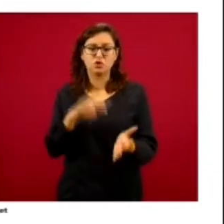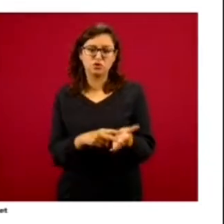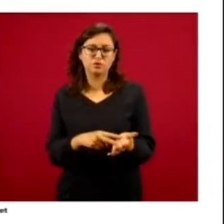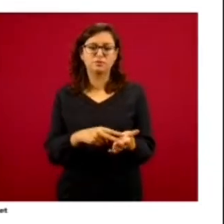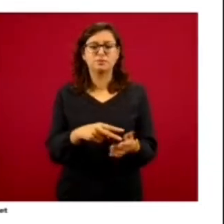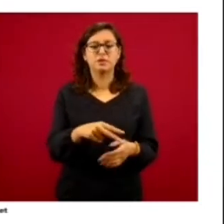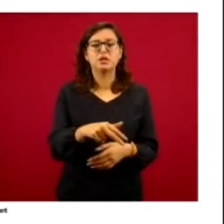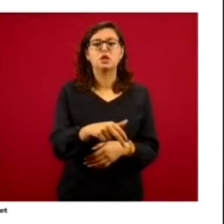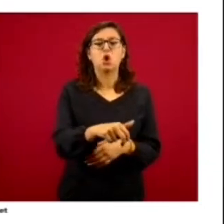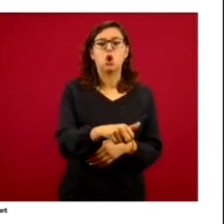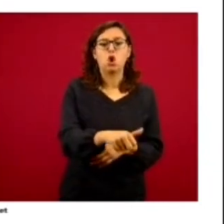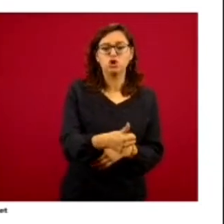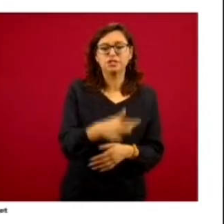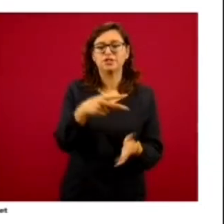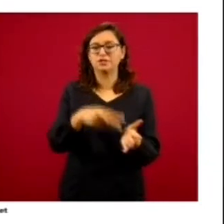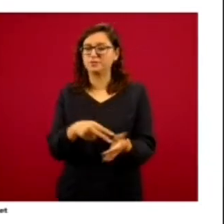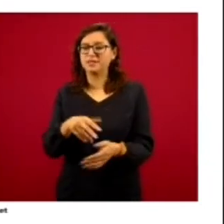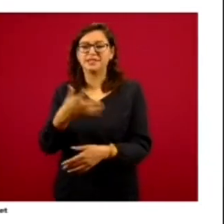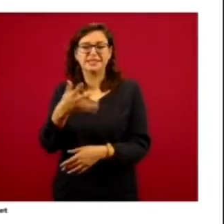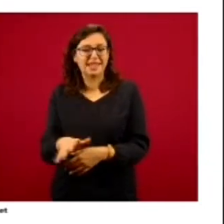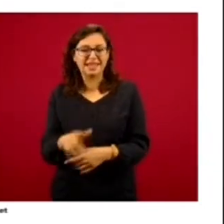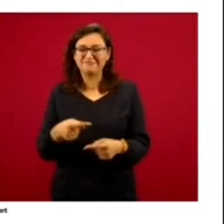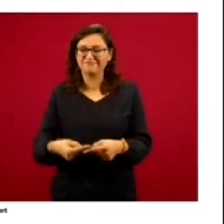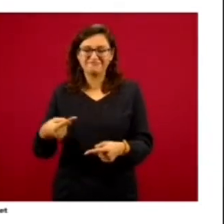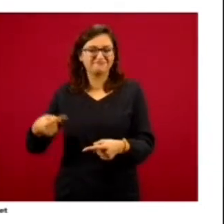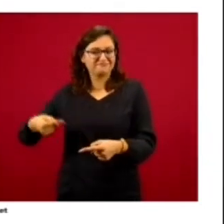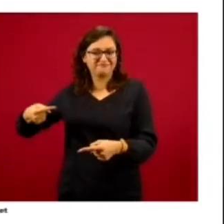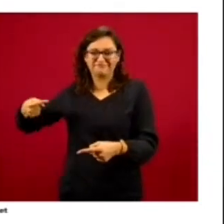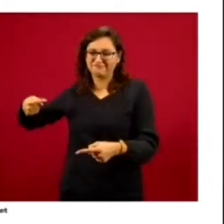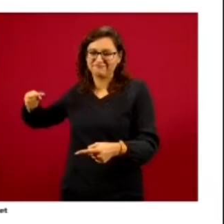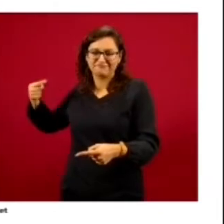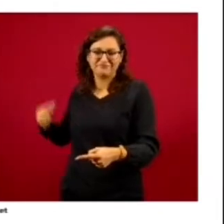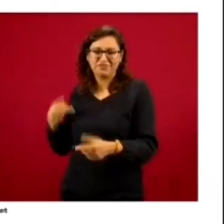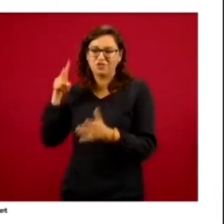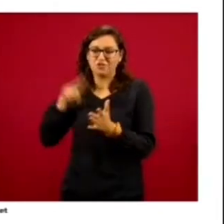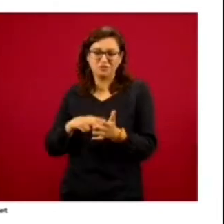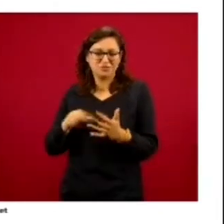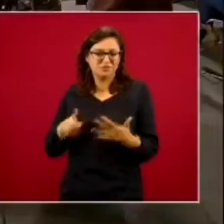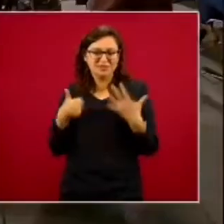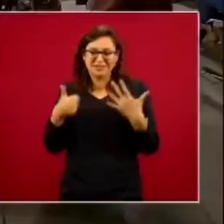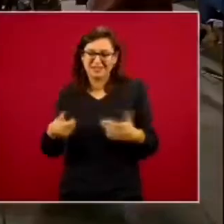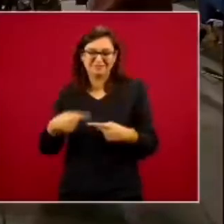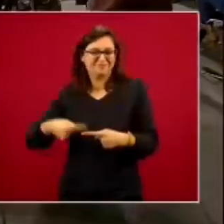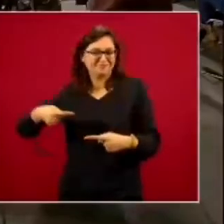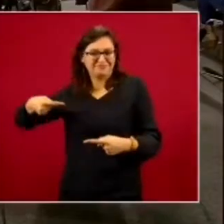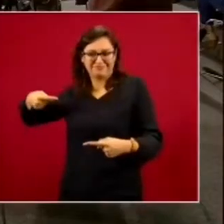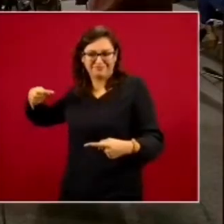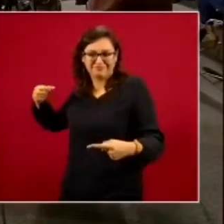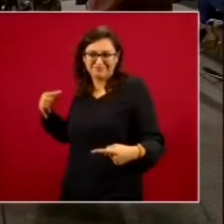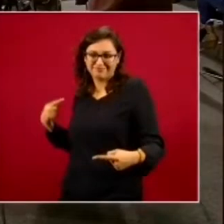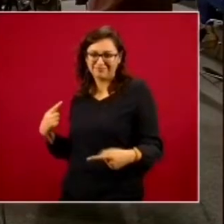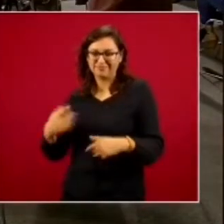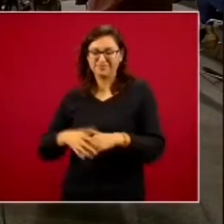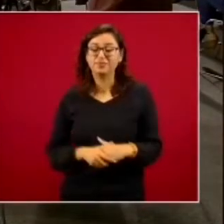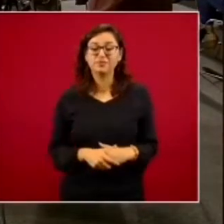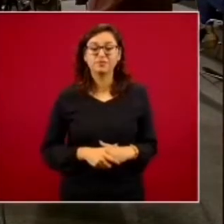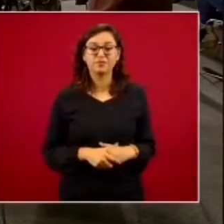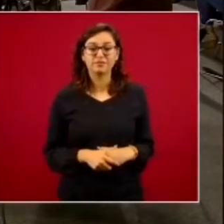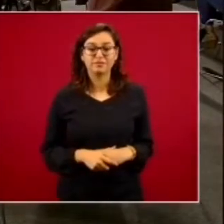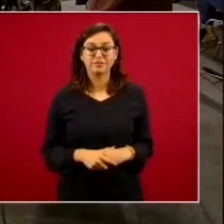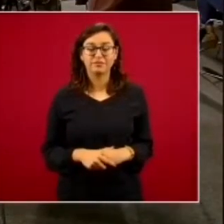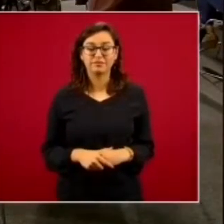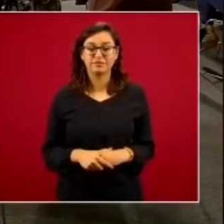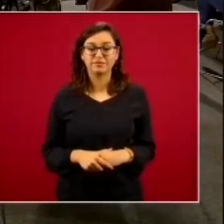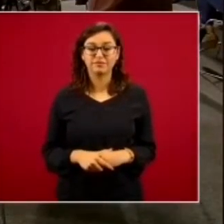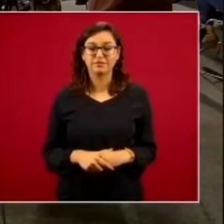11 y 10. Y si nos vamos más atrás, hasta el 2006. A mí me llama la atención esto, ¿no? Sí, bueno, la compra de los